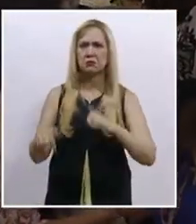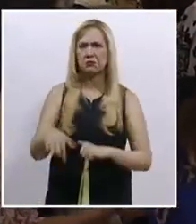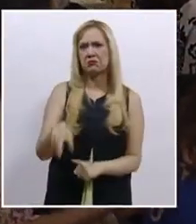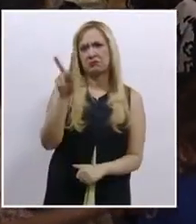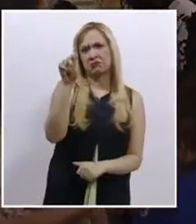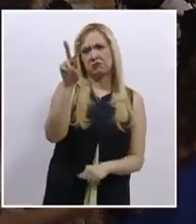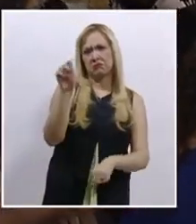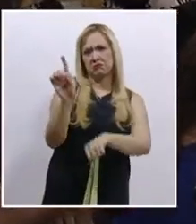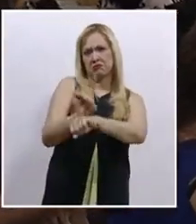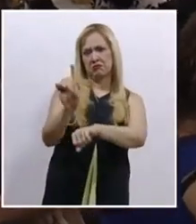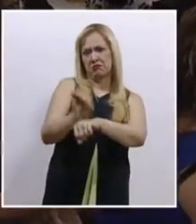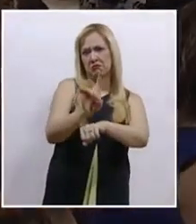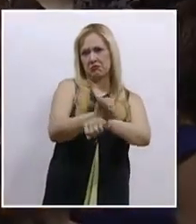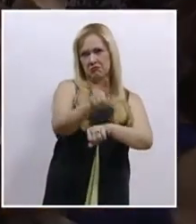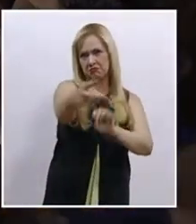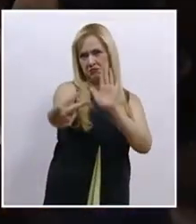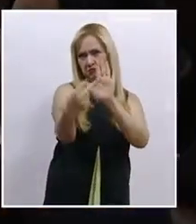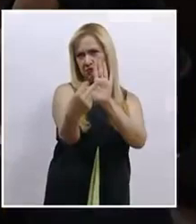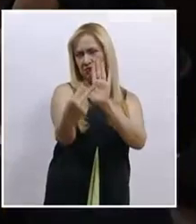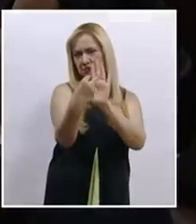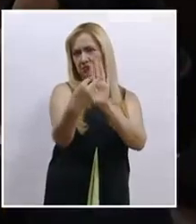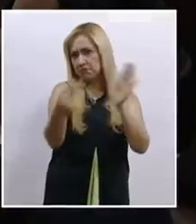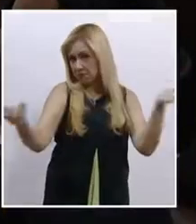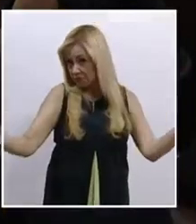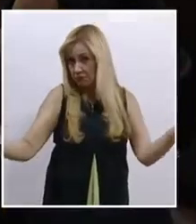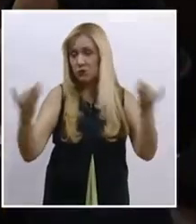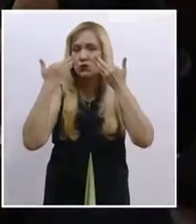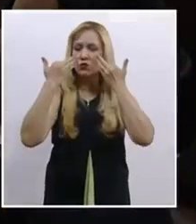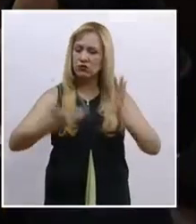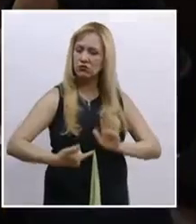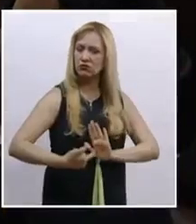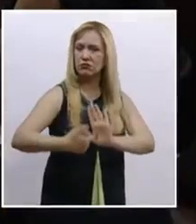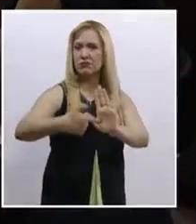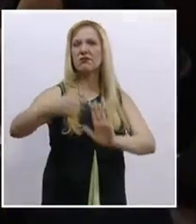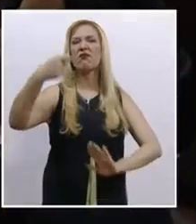ello refleja su compromiso con la transparencia y la rendición de cuentas.